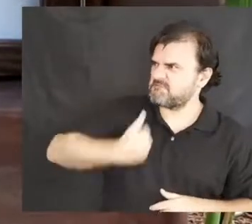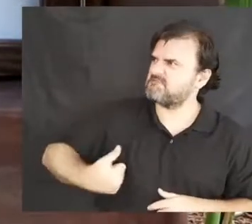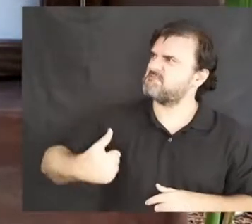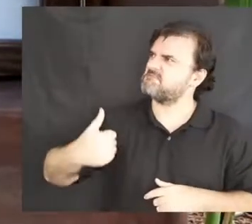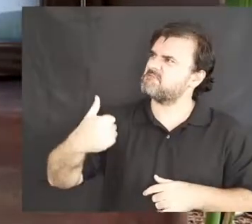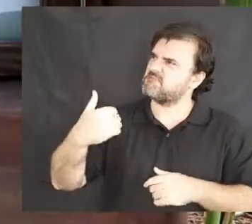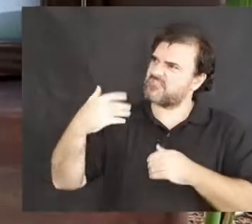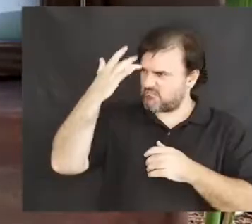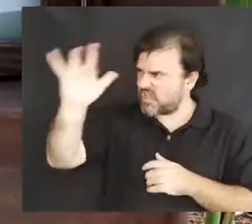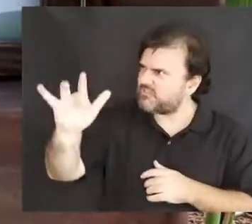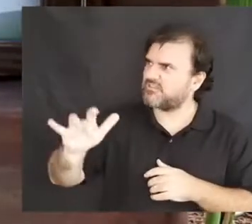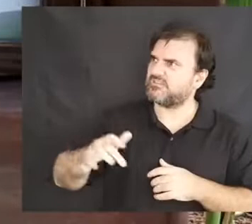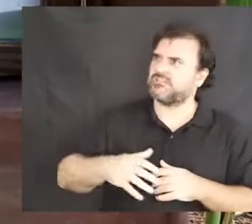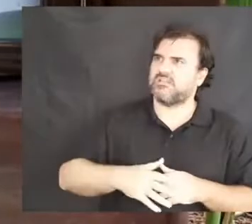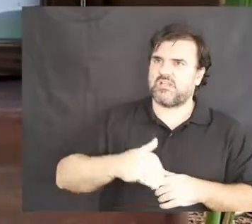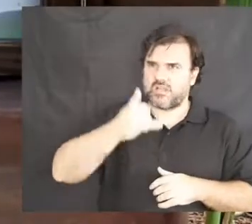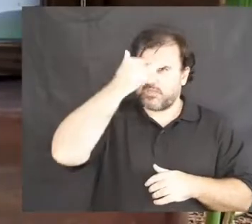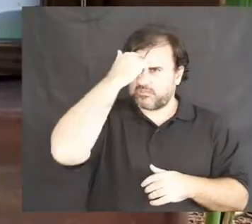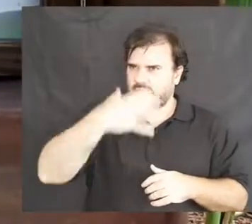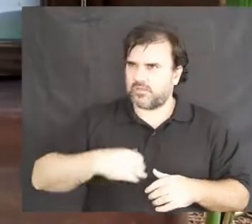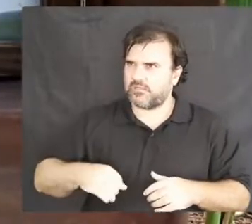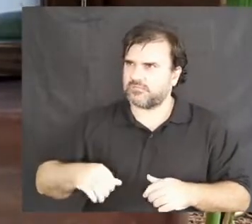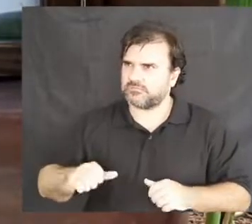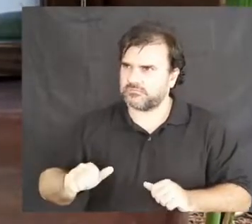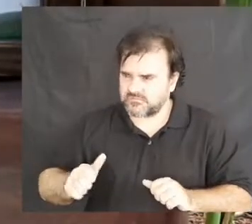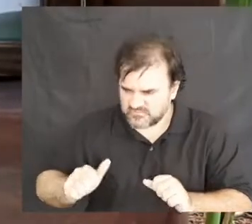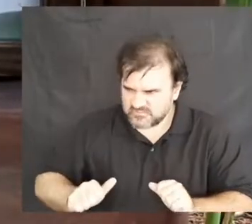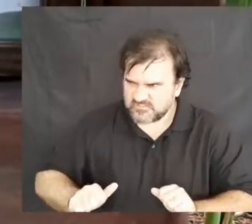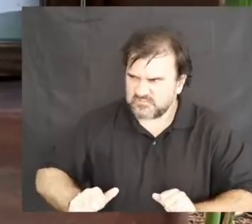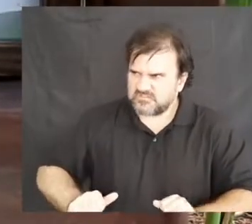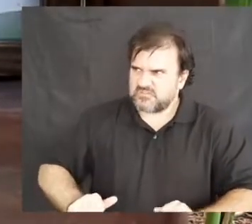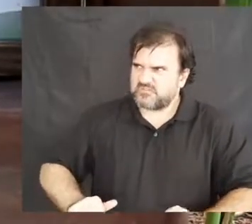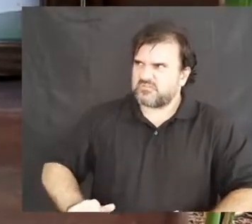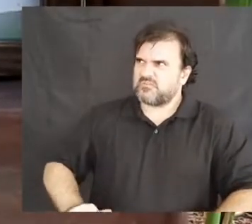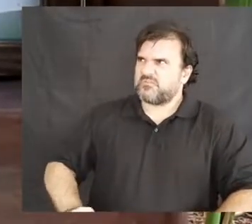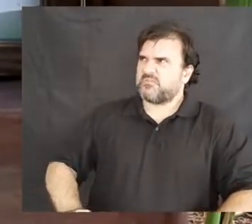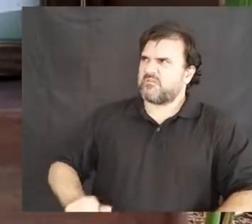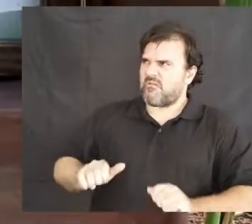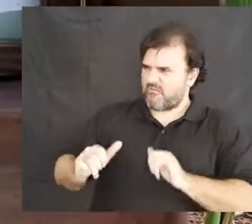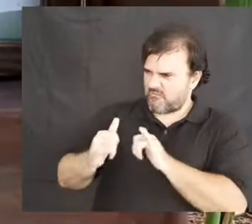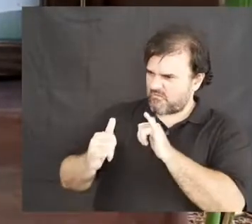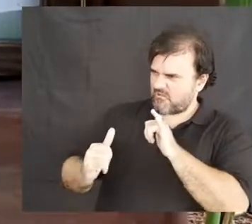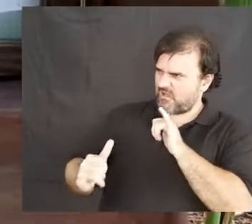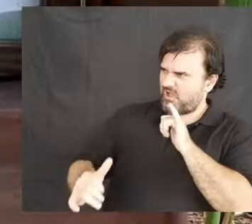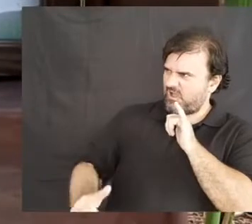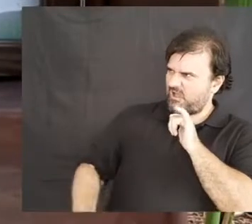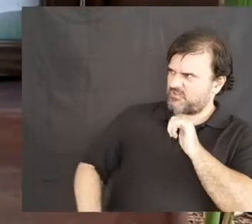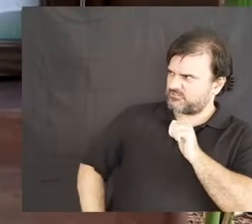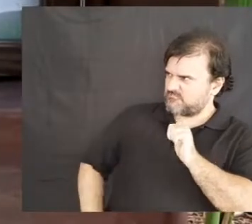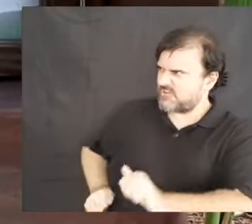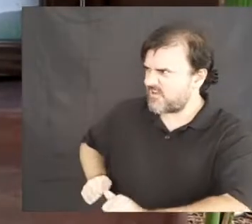cría! El toro blanco, haciendo un supremo esfuerzo, se retiró un poco y avanzó